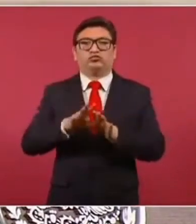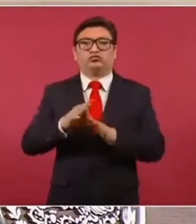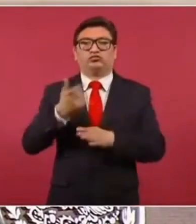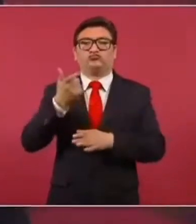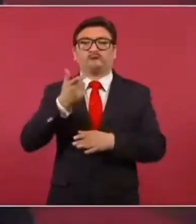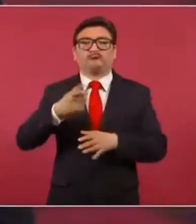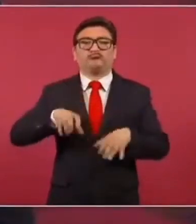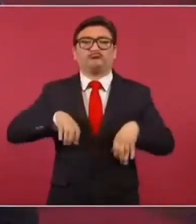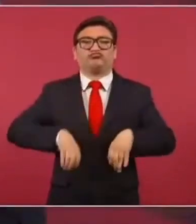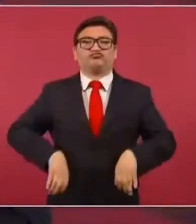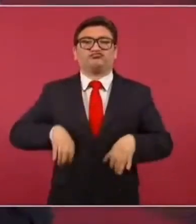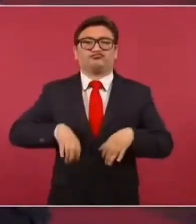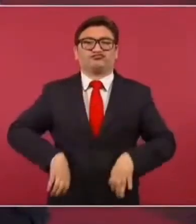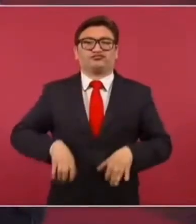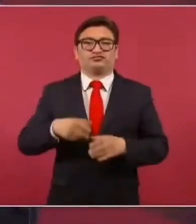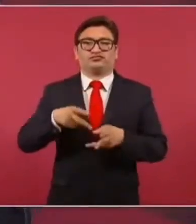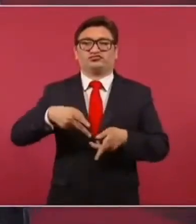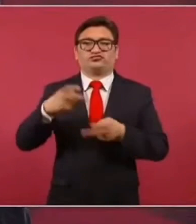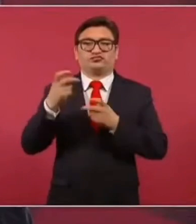siguieran saqueando